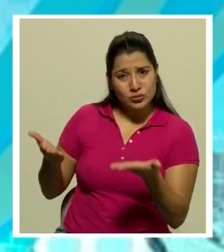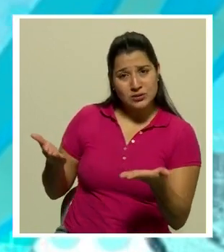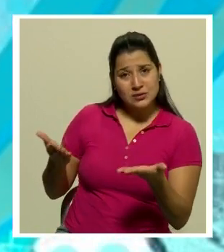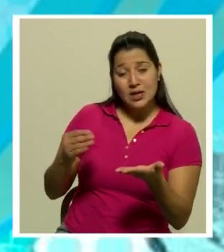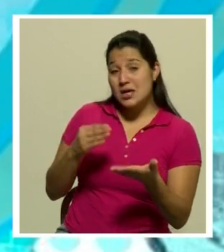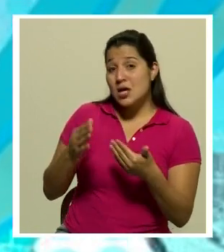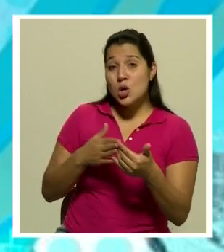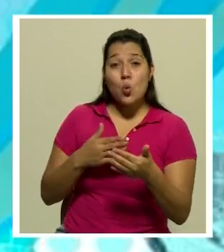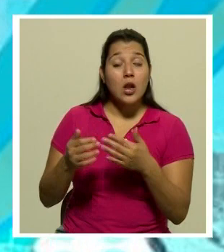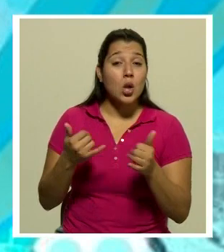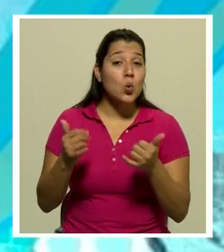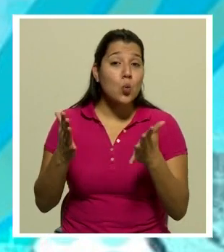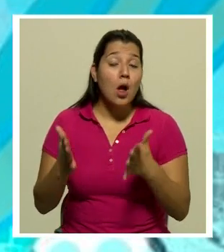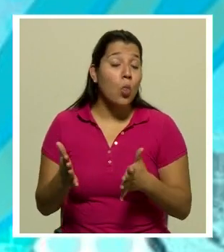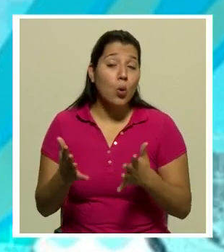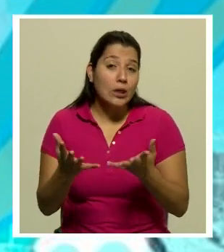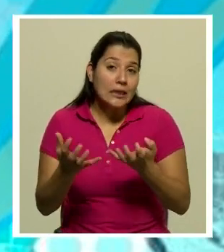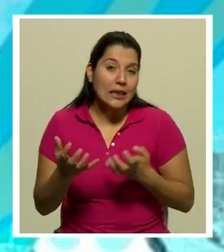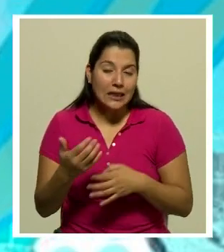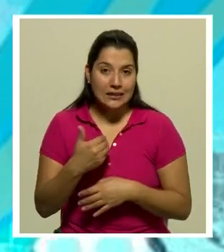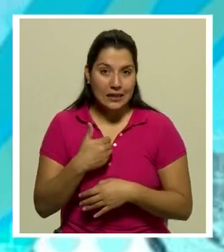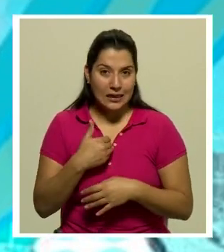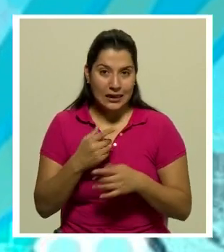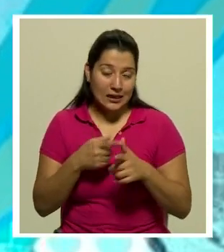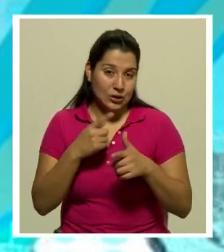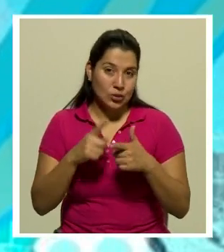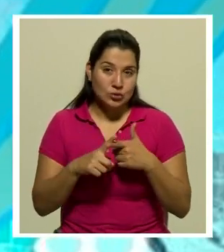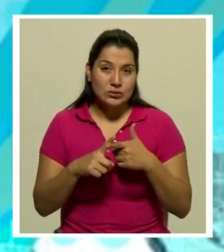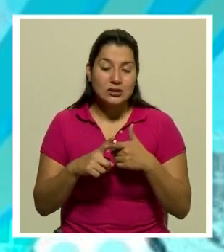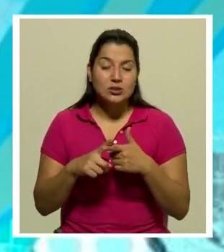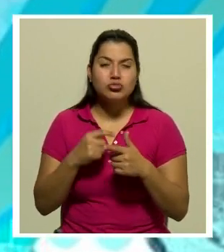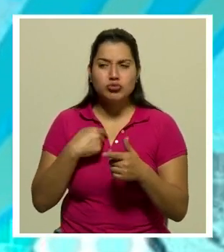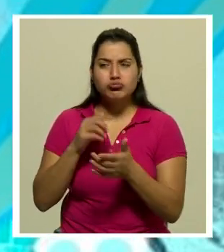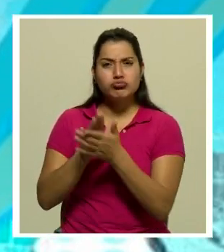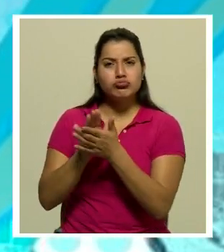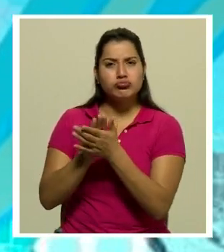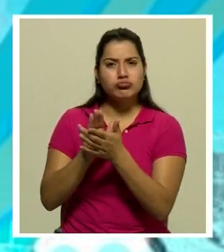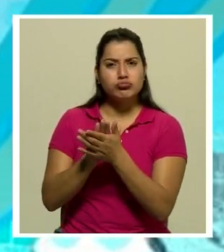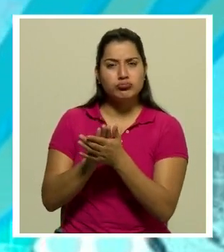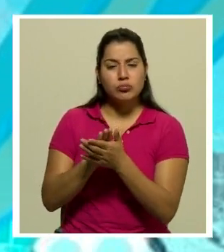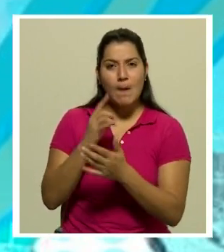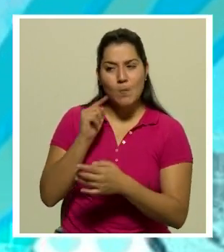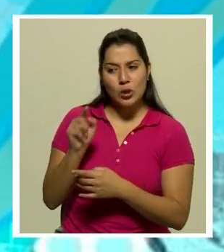cualquier jugador le gustaría tener, entonces es de aplaudirse